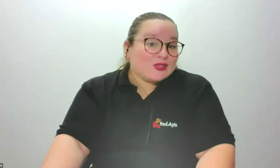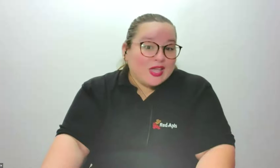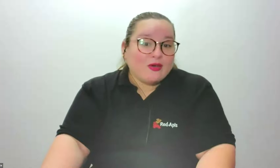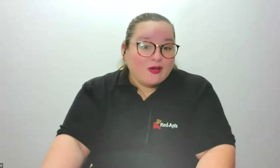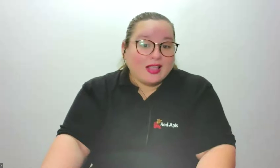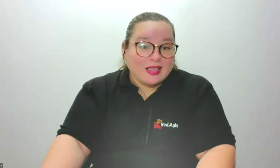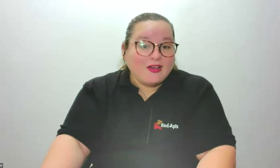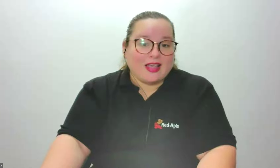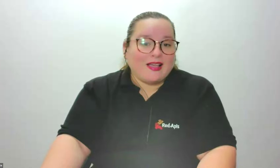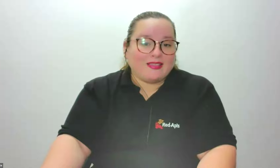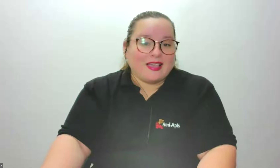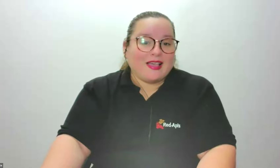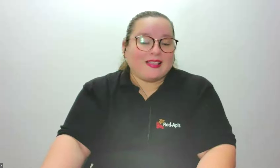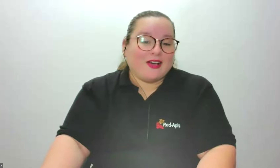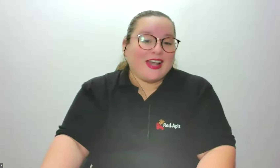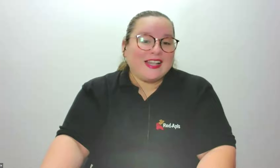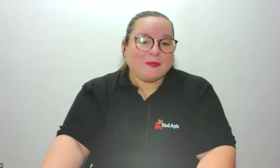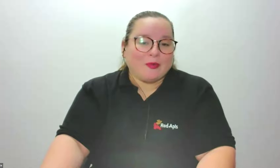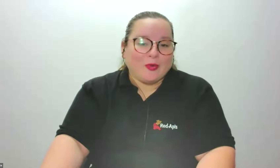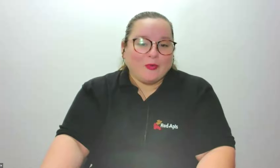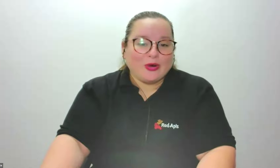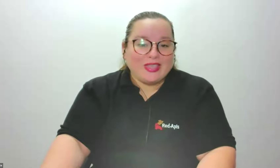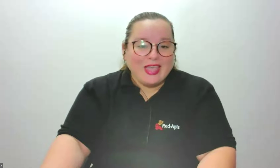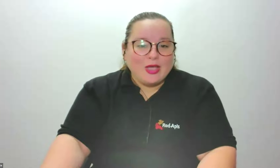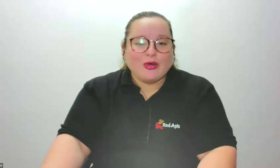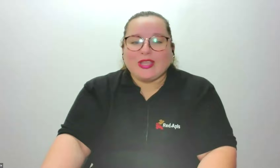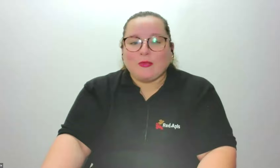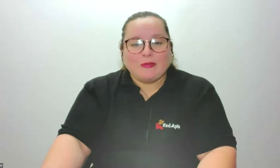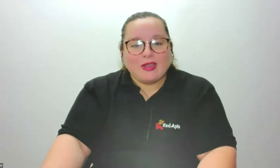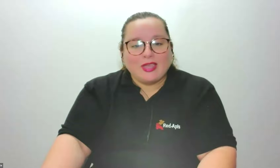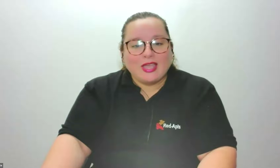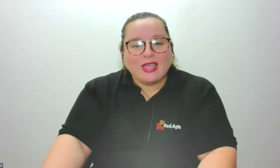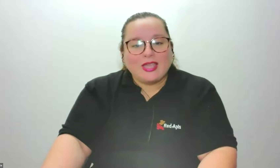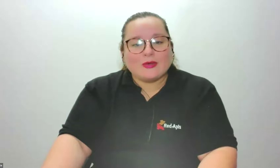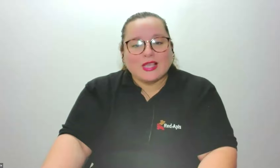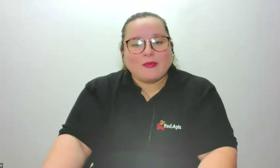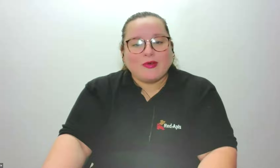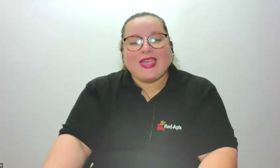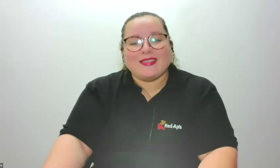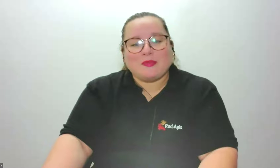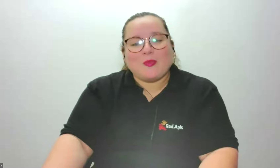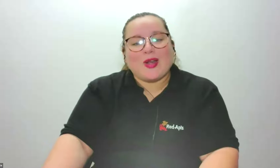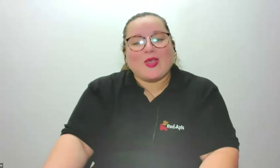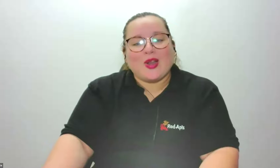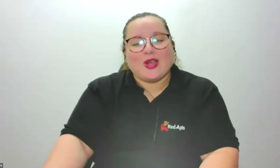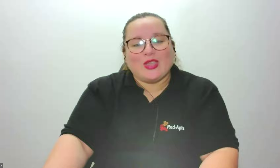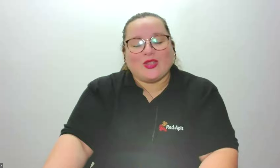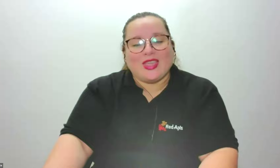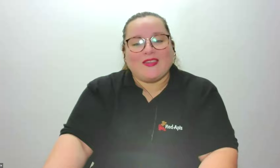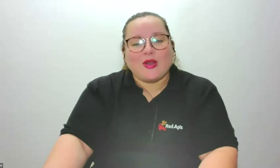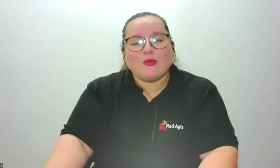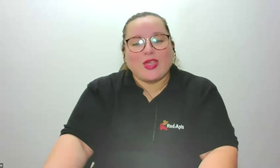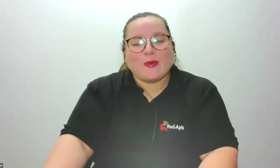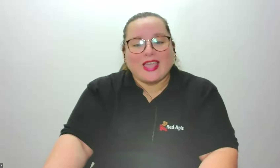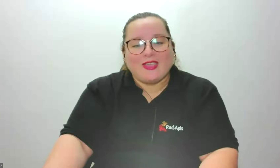Y eso ha ido hasta ahora, hasta ahora en el tiempo. ¿Por qué? Porque lo primero que usamos es preocuparnos de los niños,